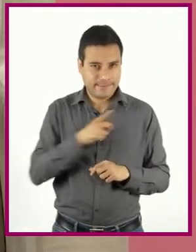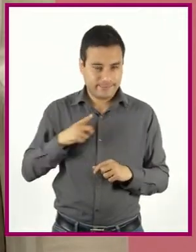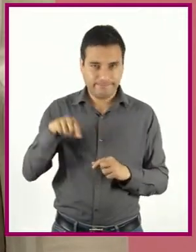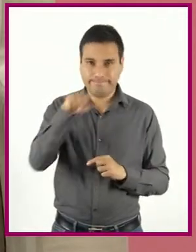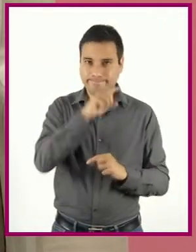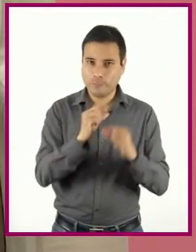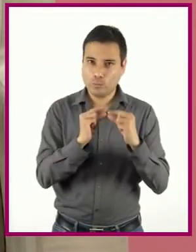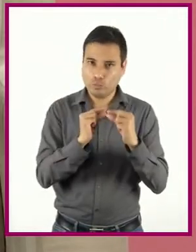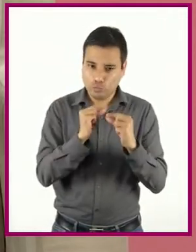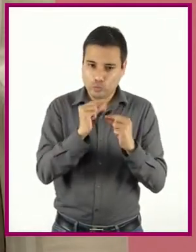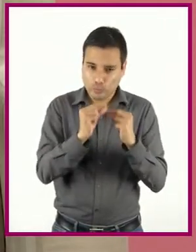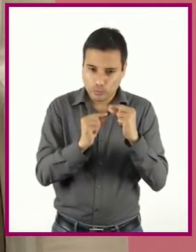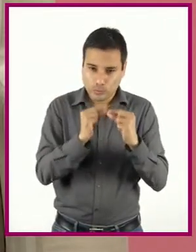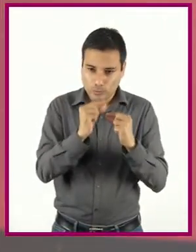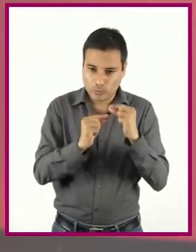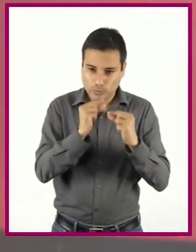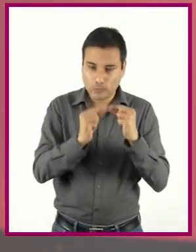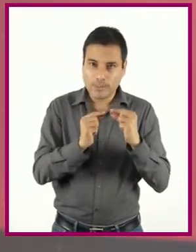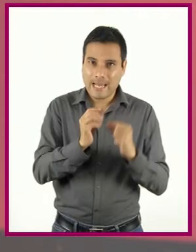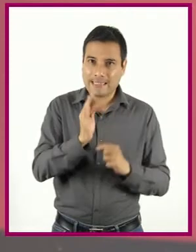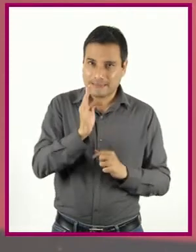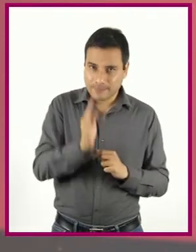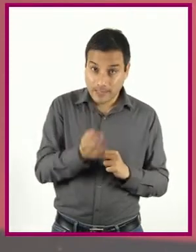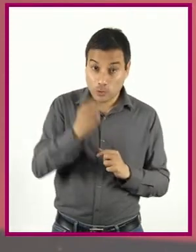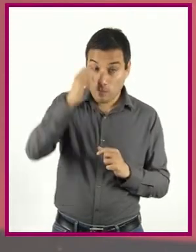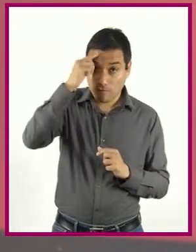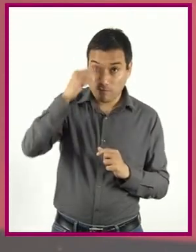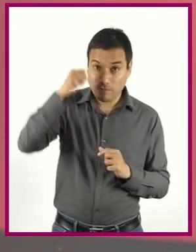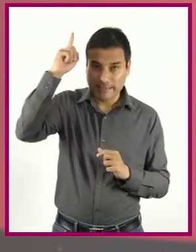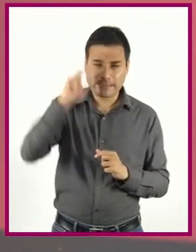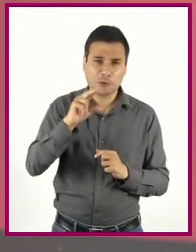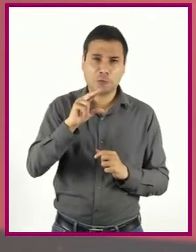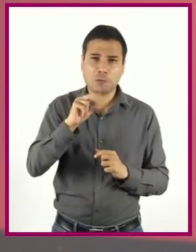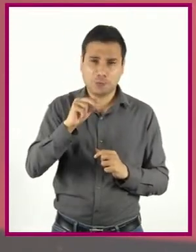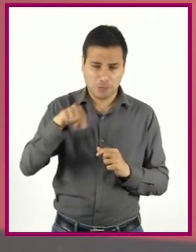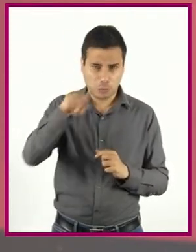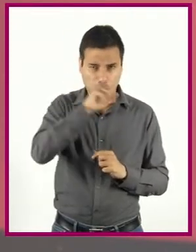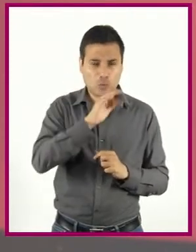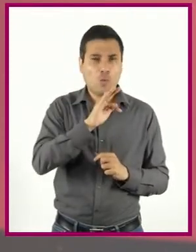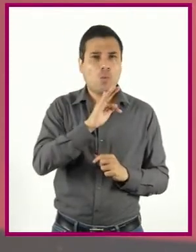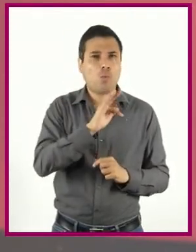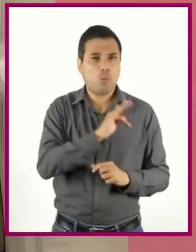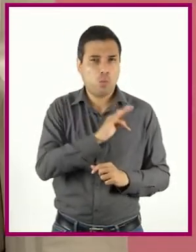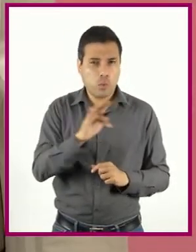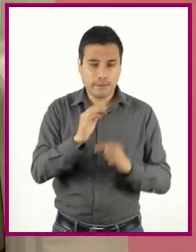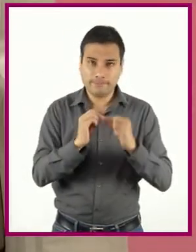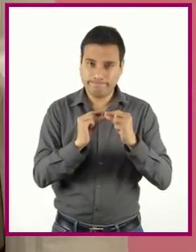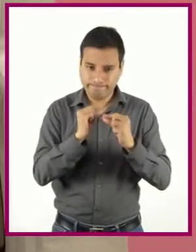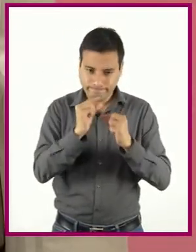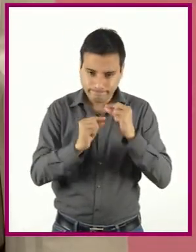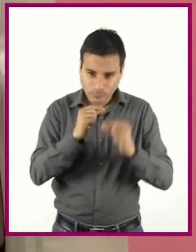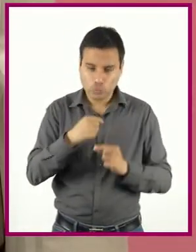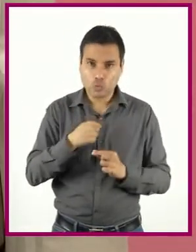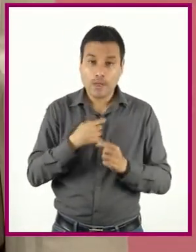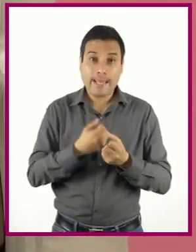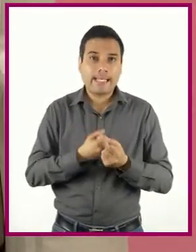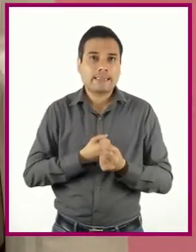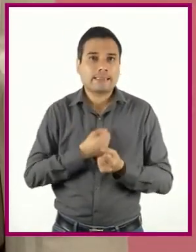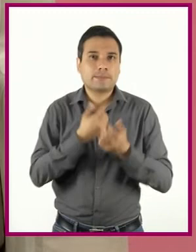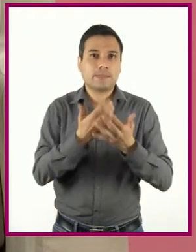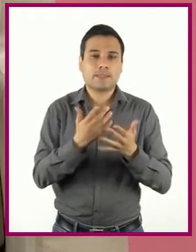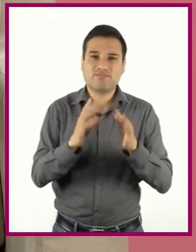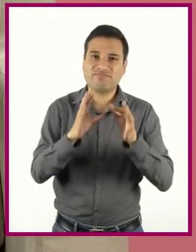asimilarla. Esto no es tan fácil, pero hay que buscar la manera de expresar lo que sentimos en este sentido